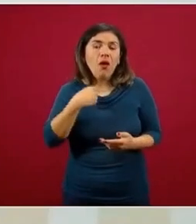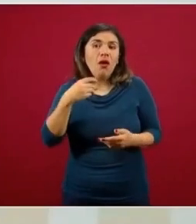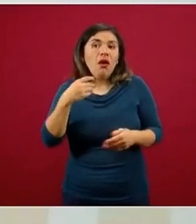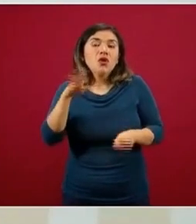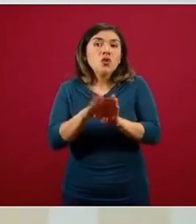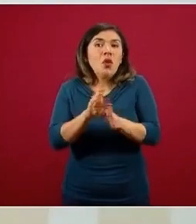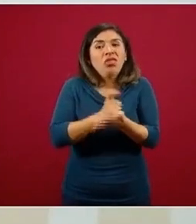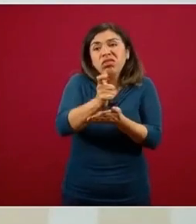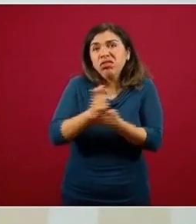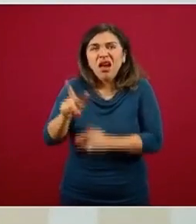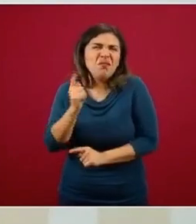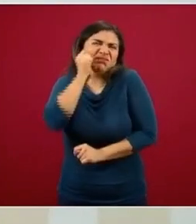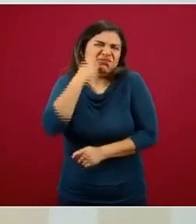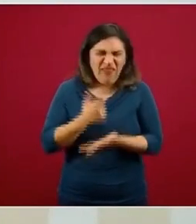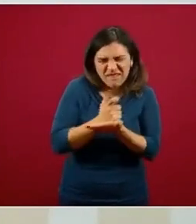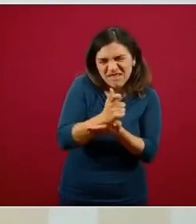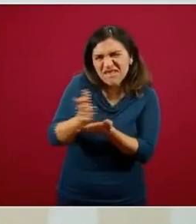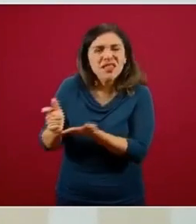esta dispersión masiva.